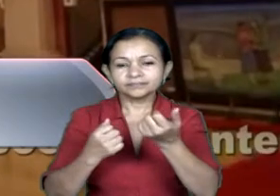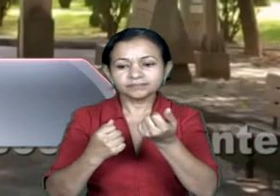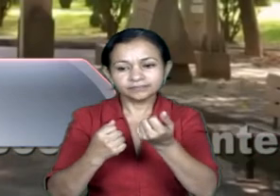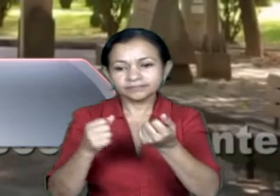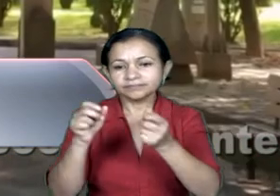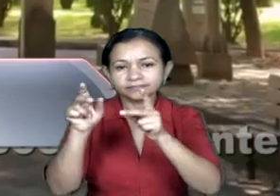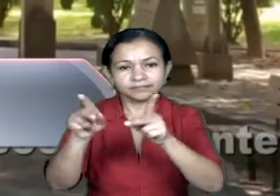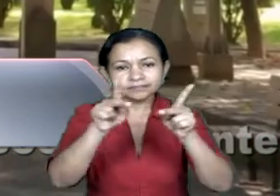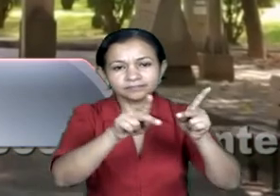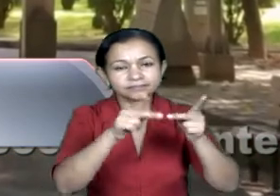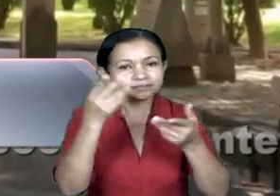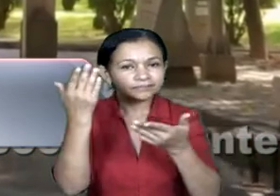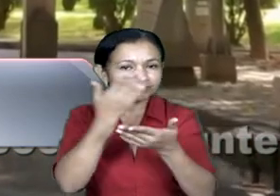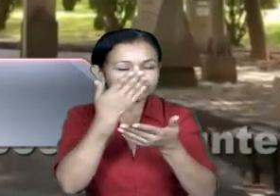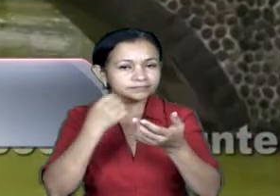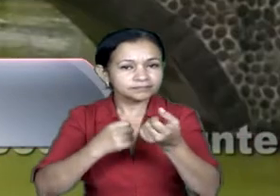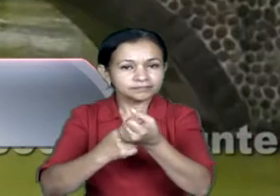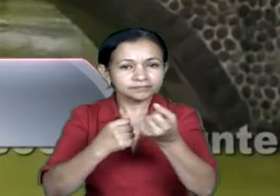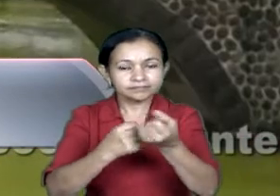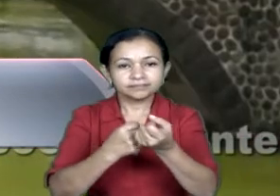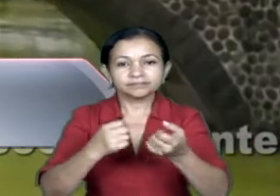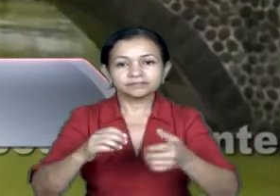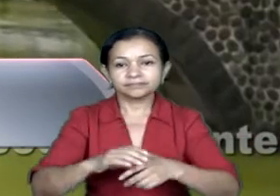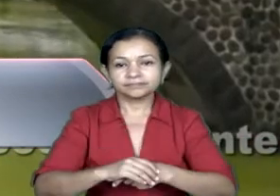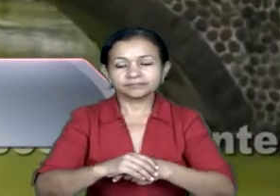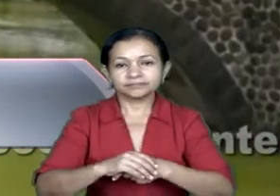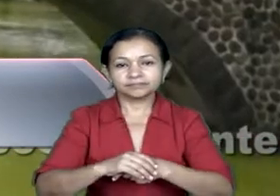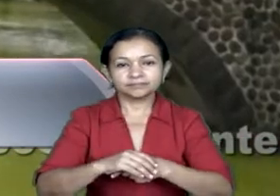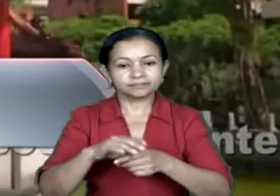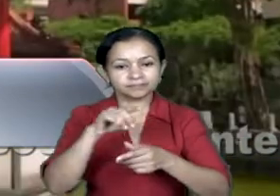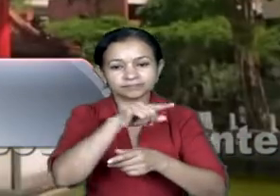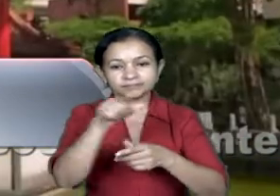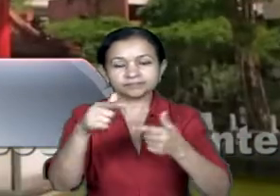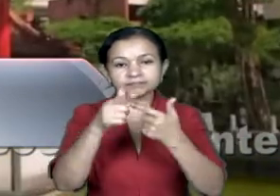tiempo, ¿no? Sí, sí. Y hace dentro de